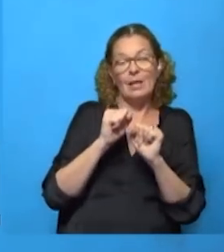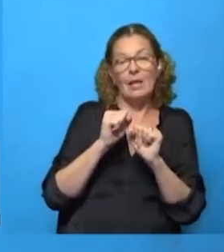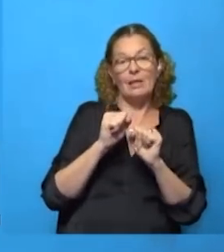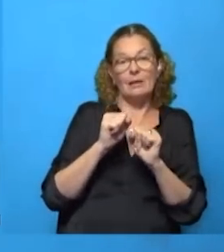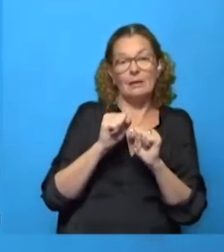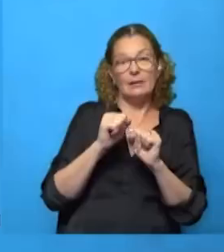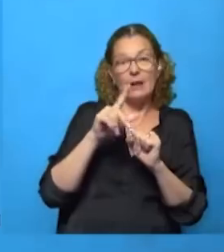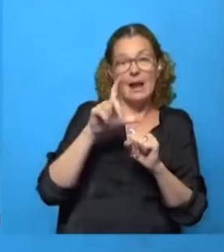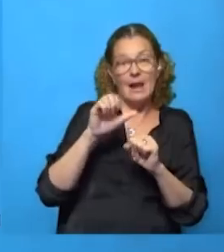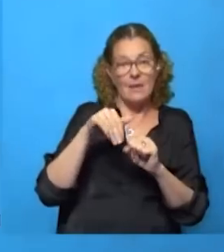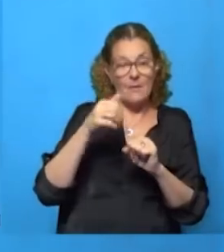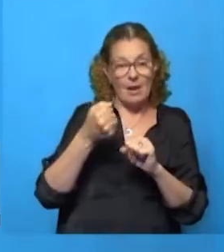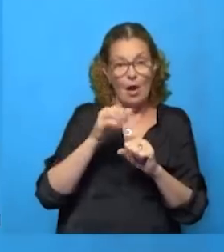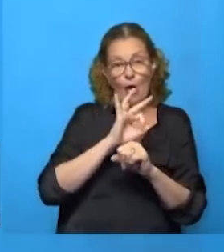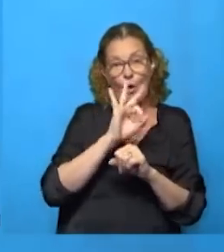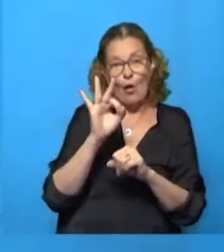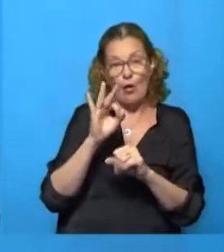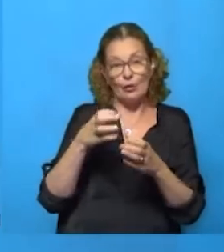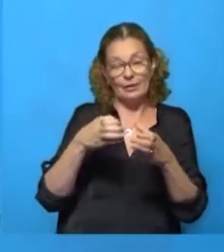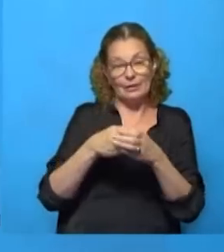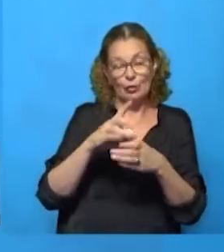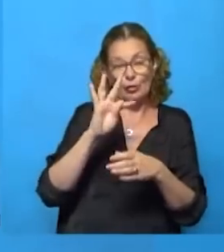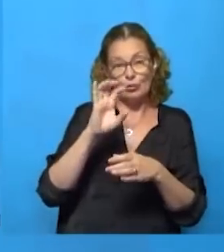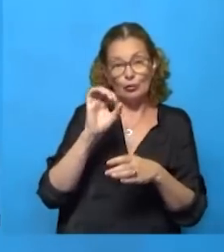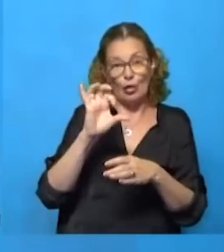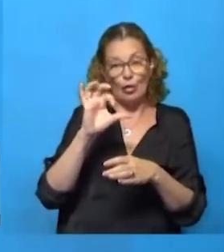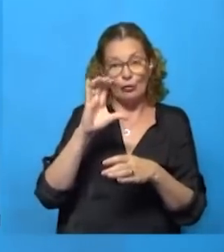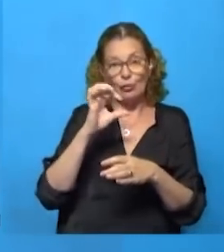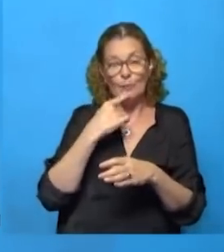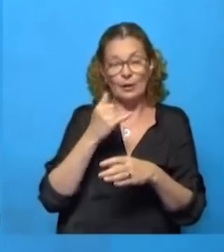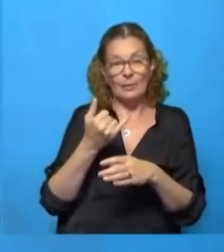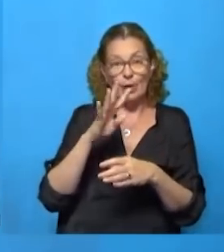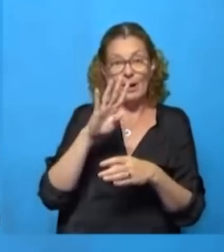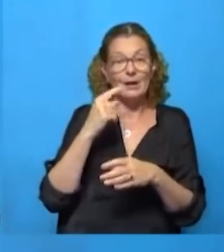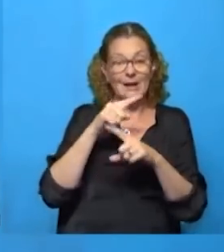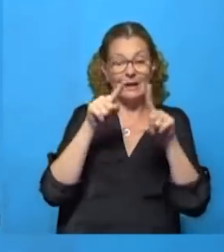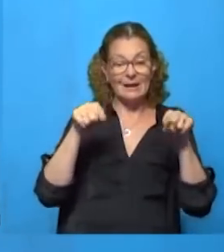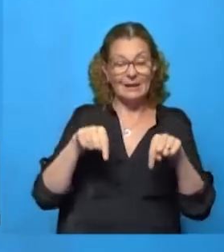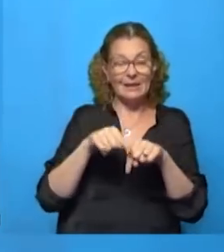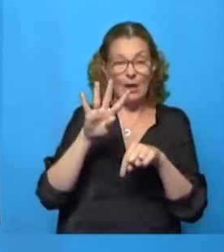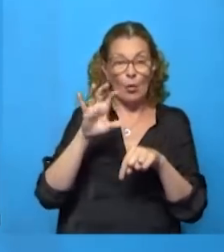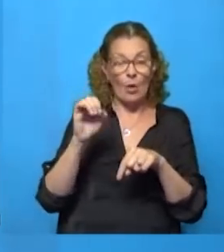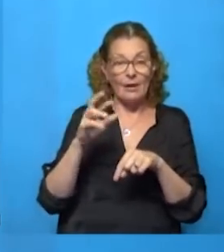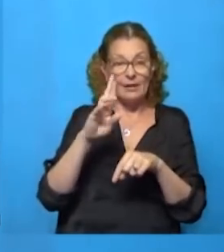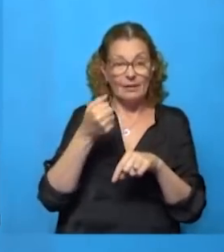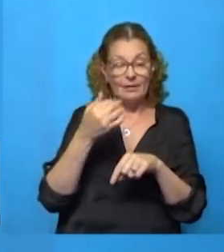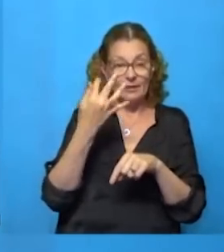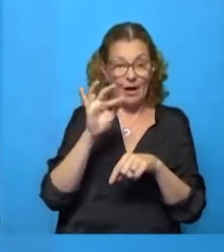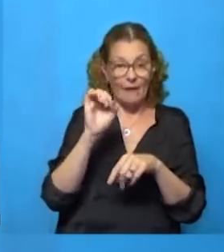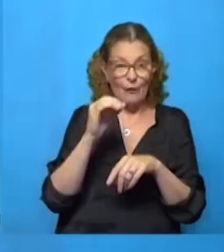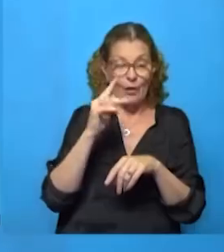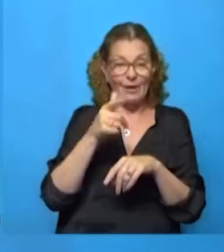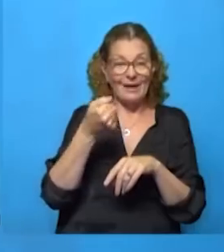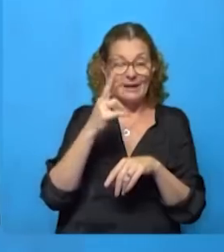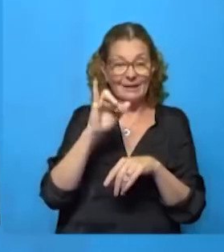Martín lema o en el sector todos desde el realismo desde la 40 con los casos de Laura rafo de Javier García